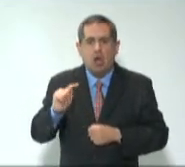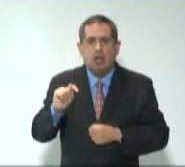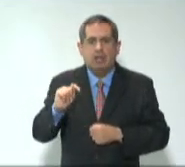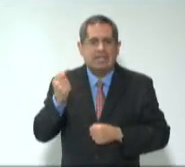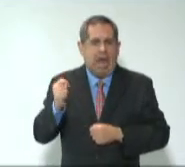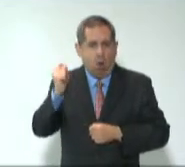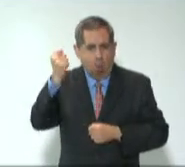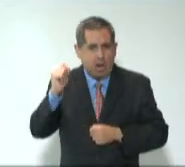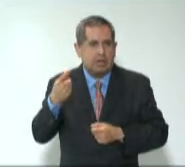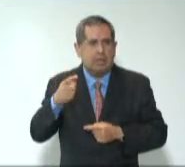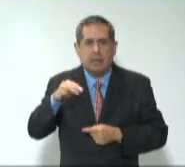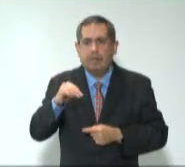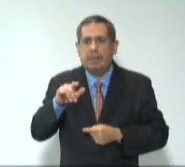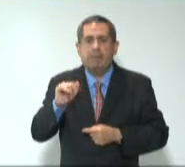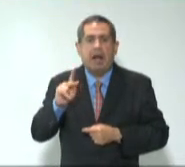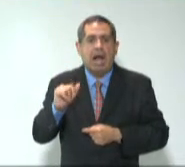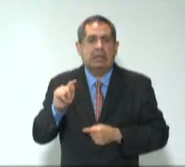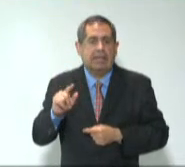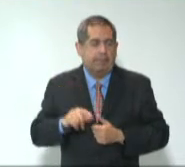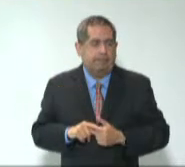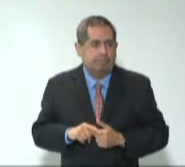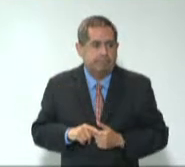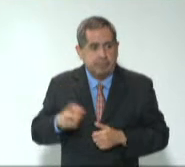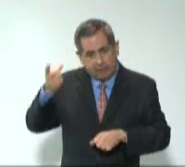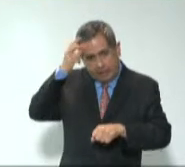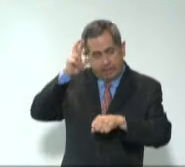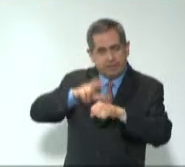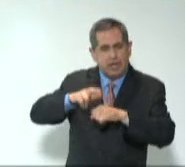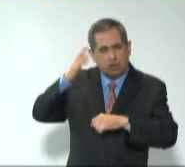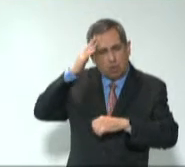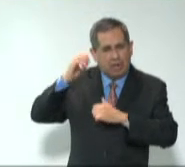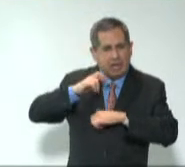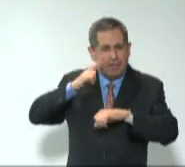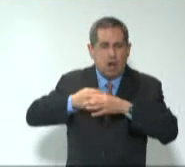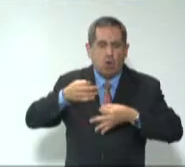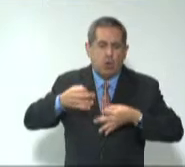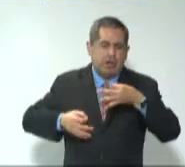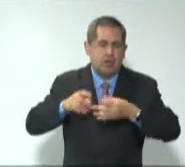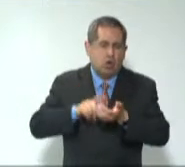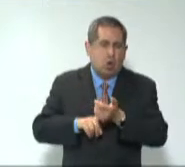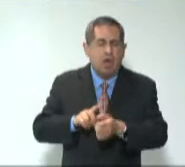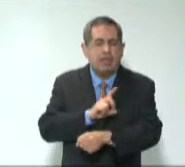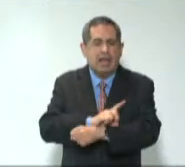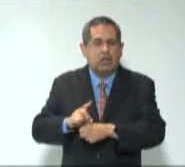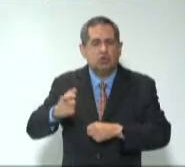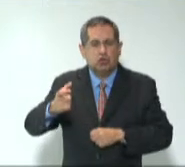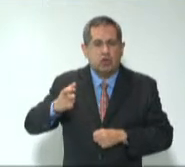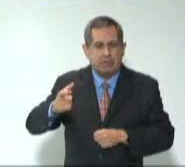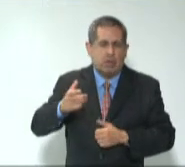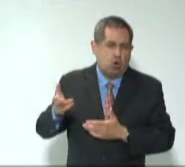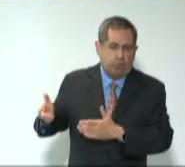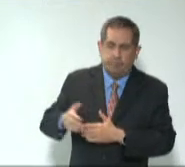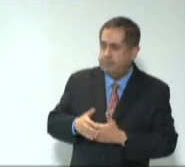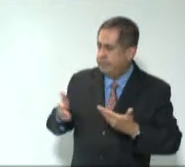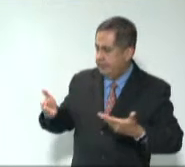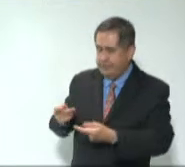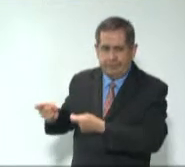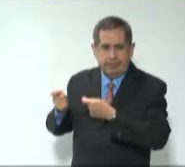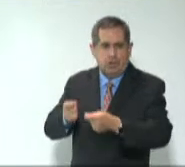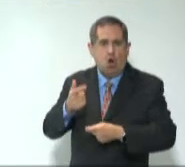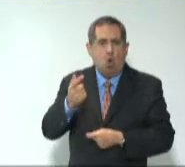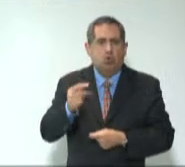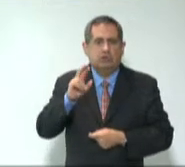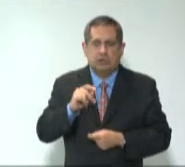Milpa Alta y ha sido director general de jurídico y de gobierno en la delegación sochimilco adelante maestro